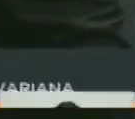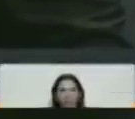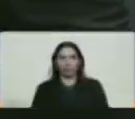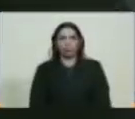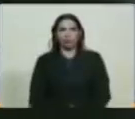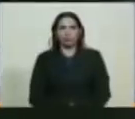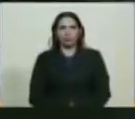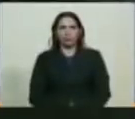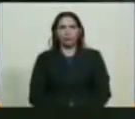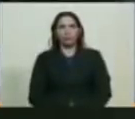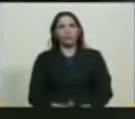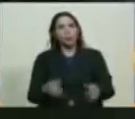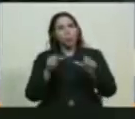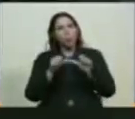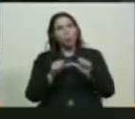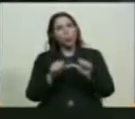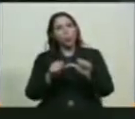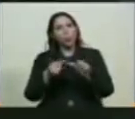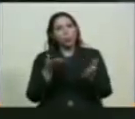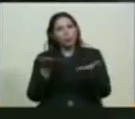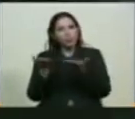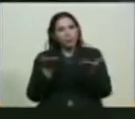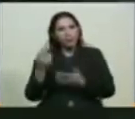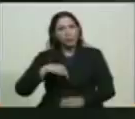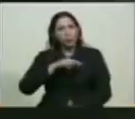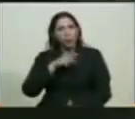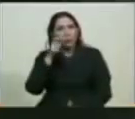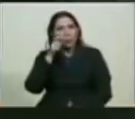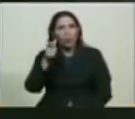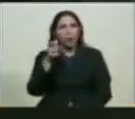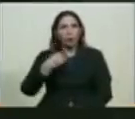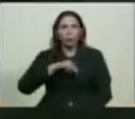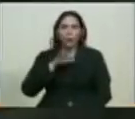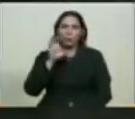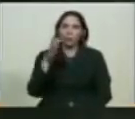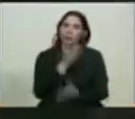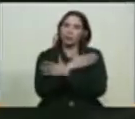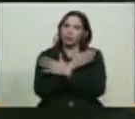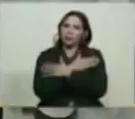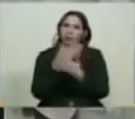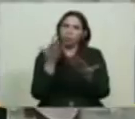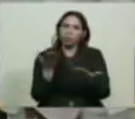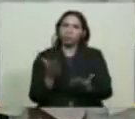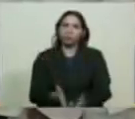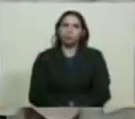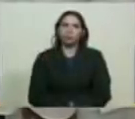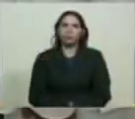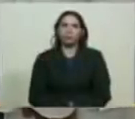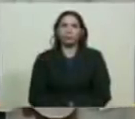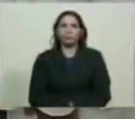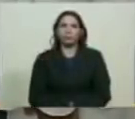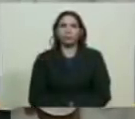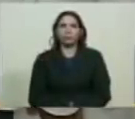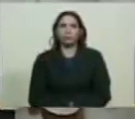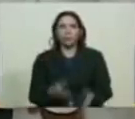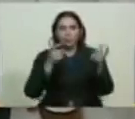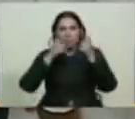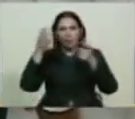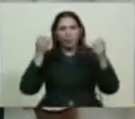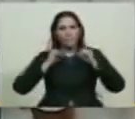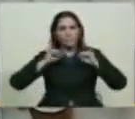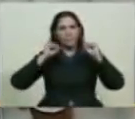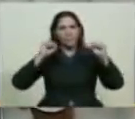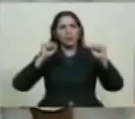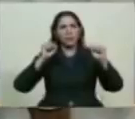a nuestro pueblo, a nuestra patria, que así lo espera. Lo felicito. Gracias, comandante. Chávez vive. La patria